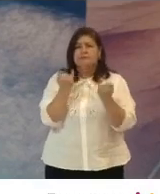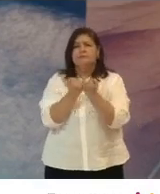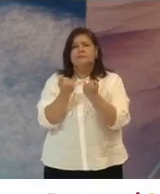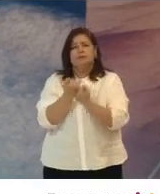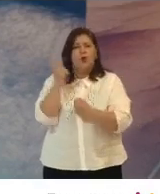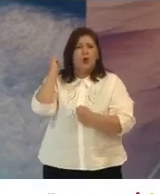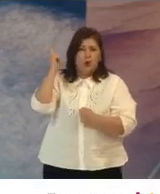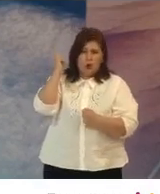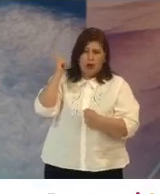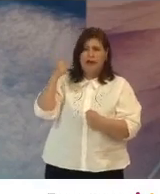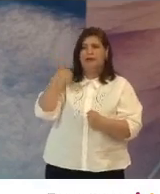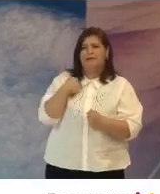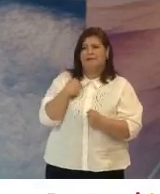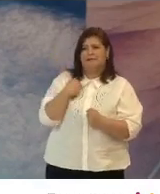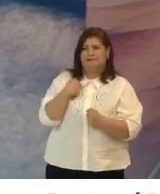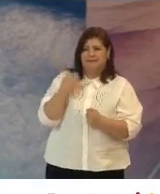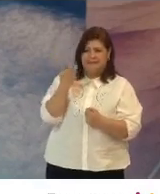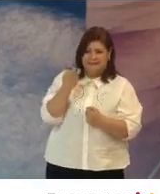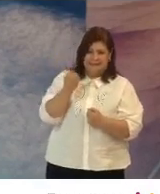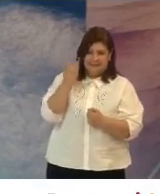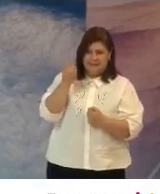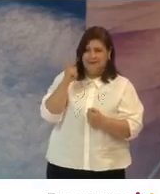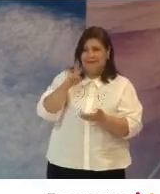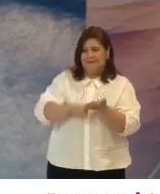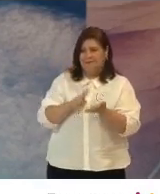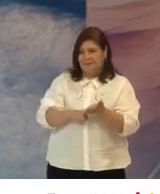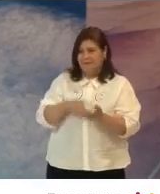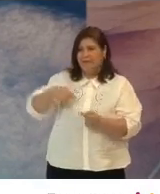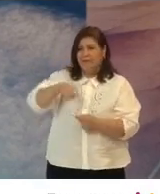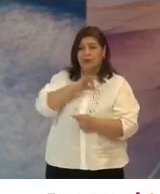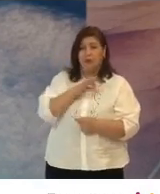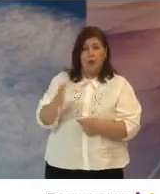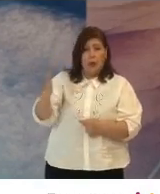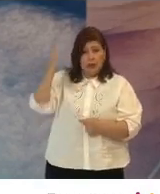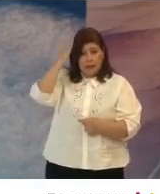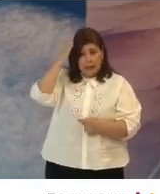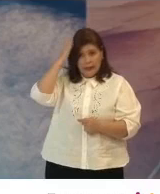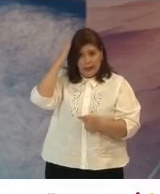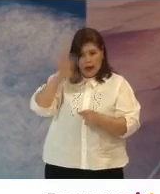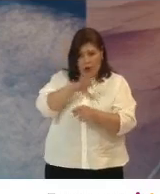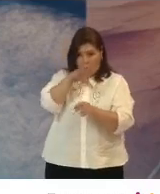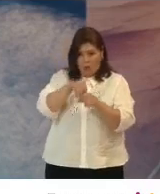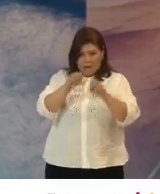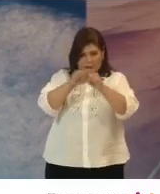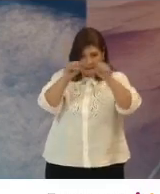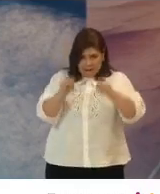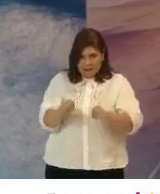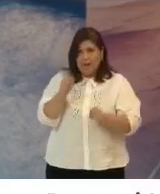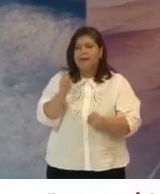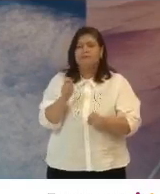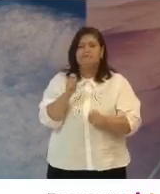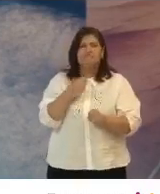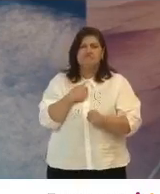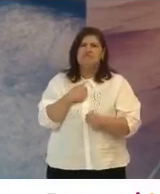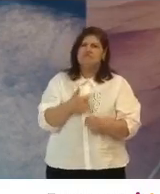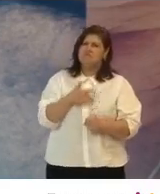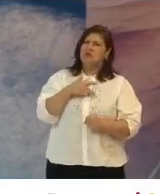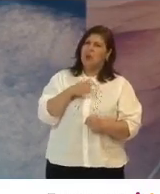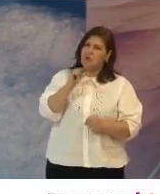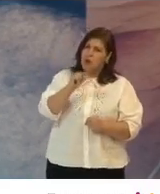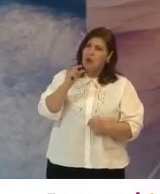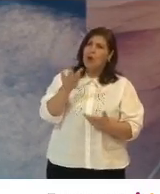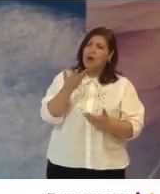nutrir muchísimo. Para quienes nos reconocemos líderes sistémicos y sabemos el gran reto y la